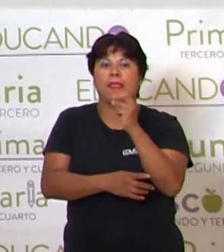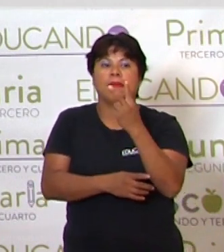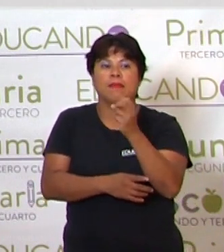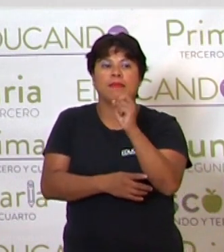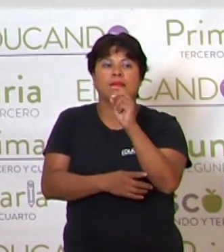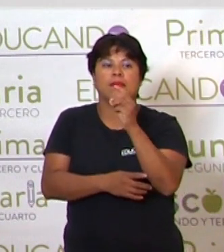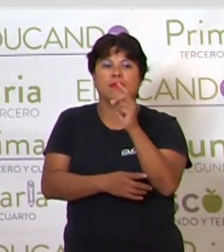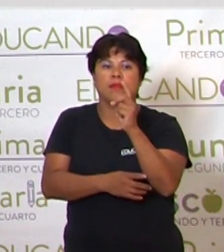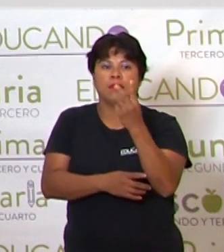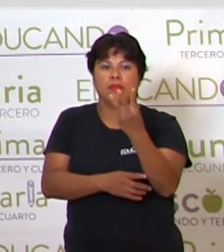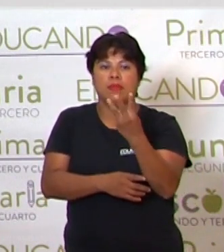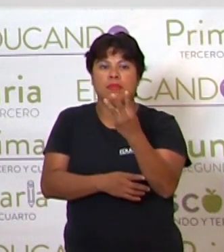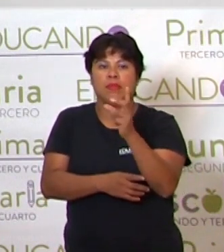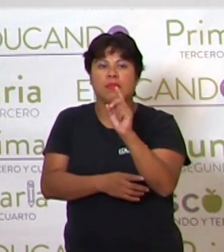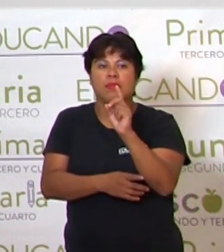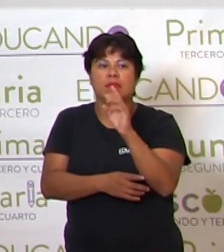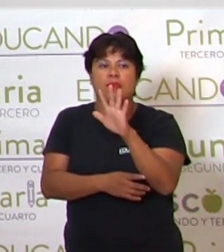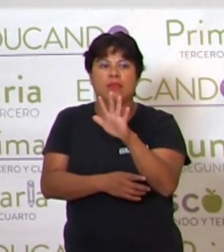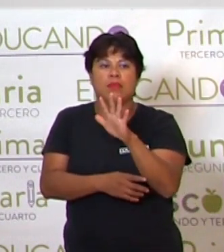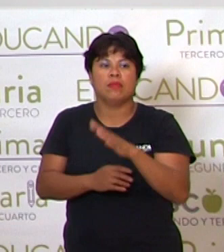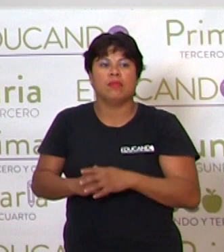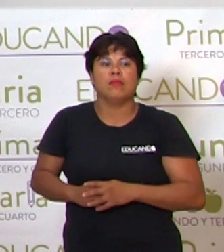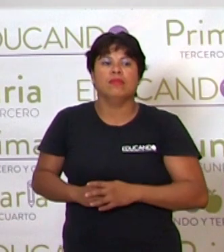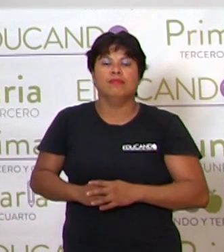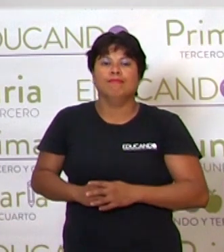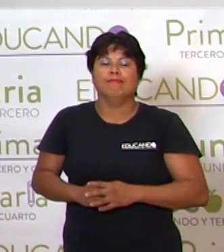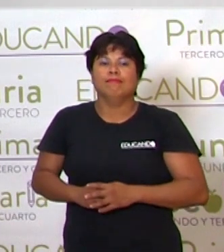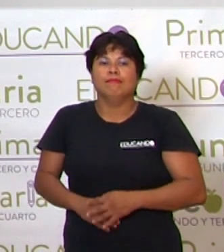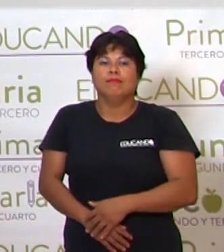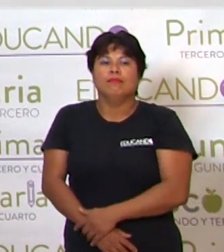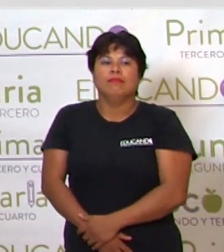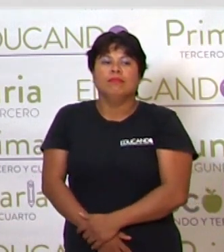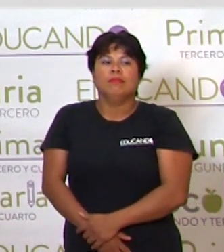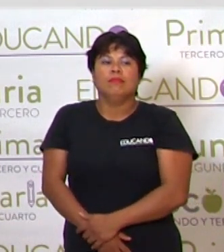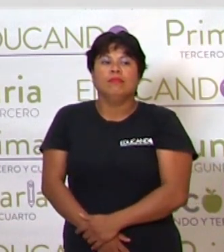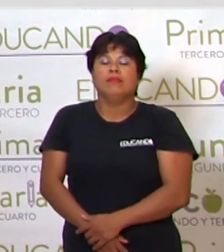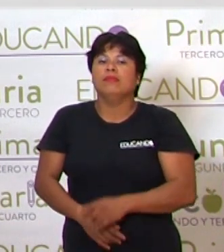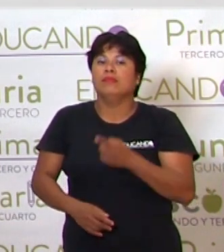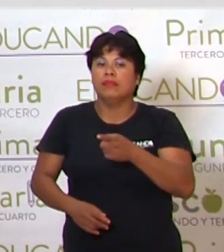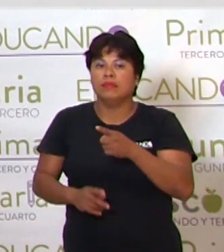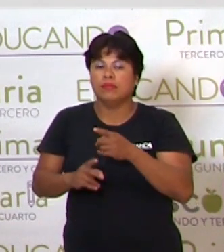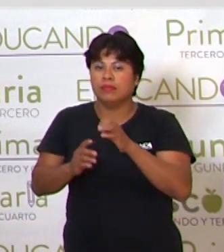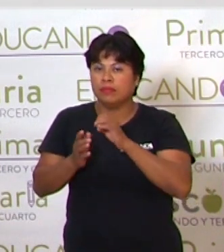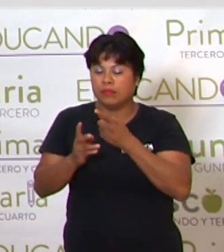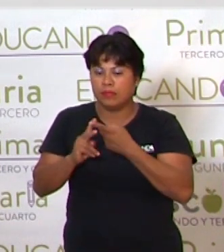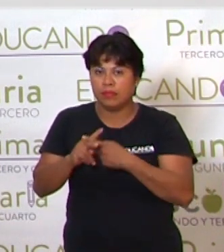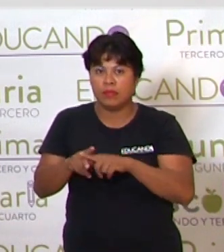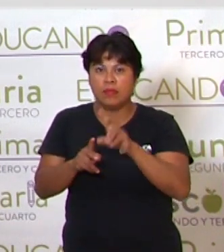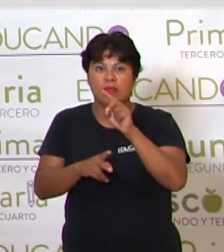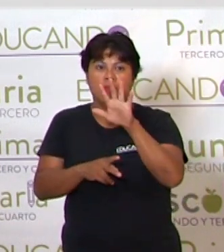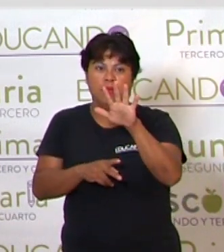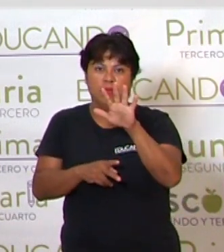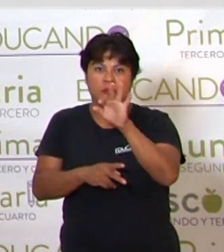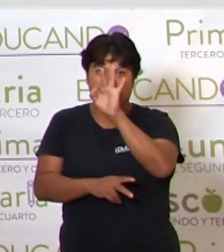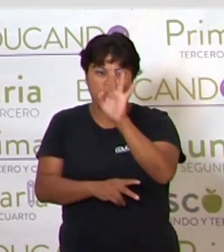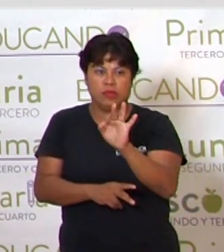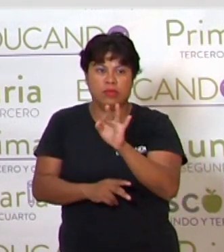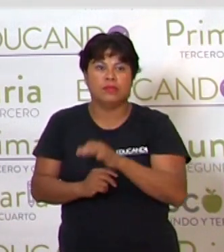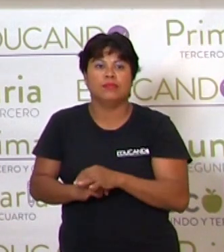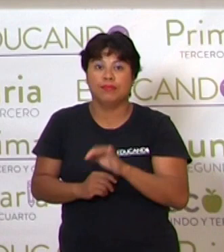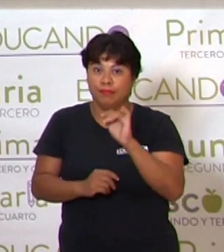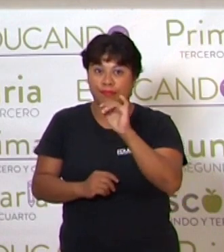32, 33, 35. Estamos iniciando en el punto de 35 grados,